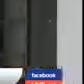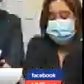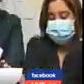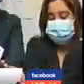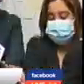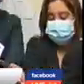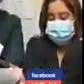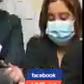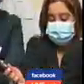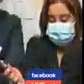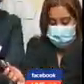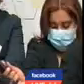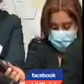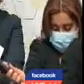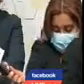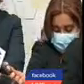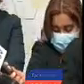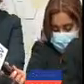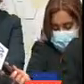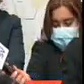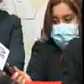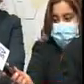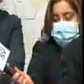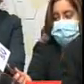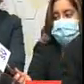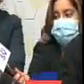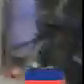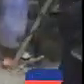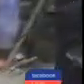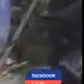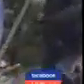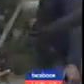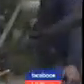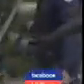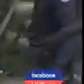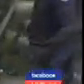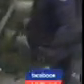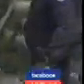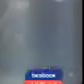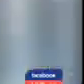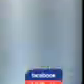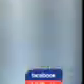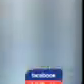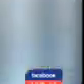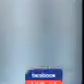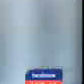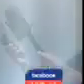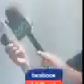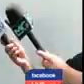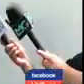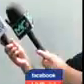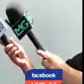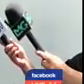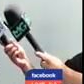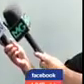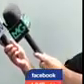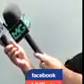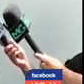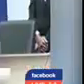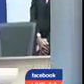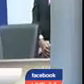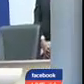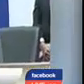en prisión. Así lo asegura el ministro de la Defensa, quien también habló de incautaciones en el mismo periodo.